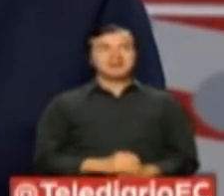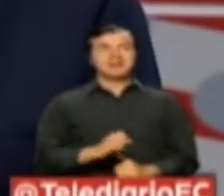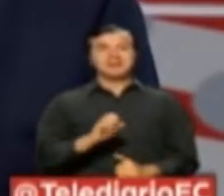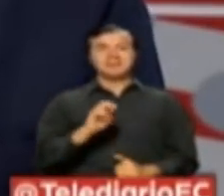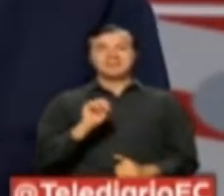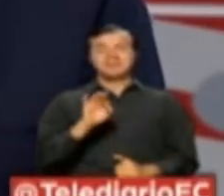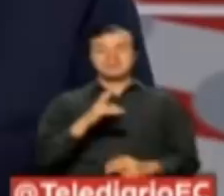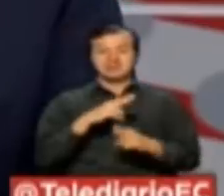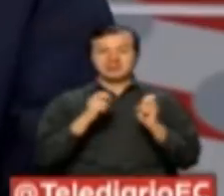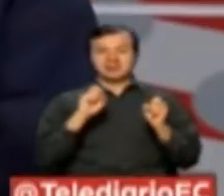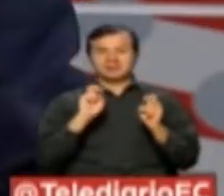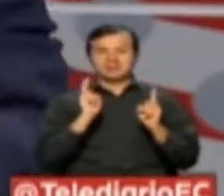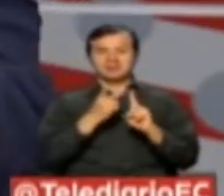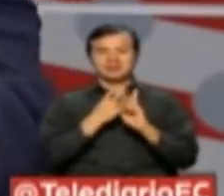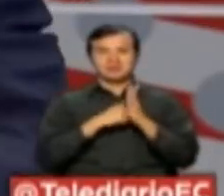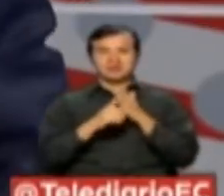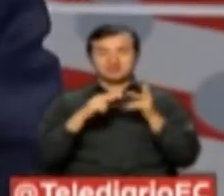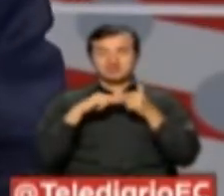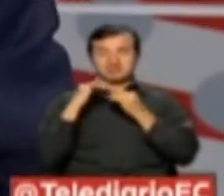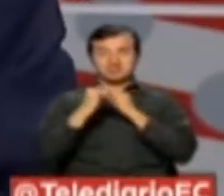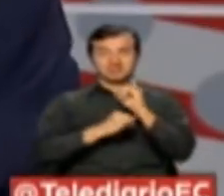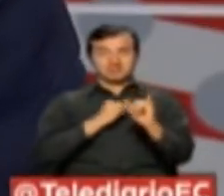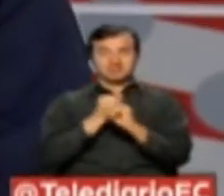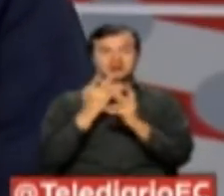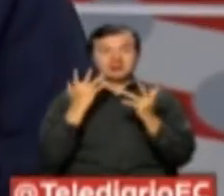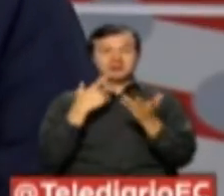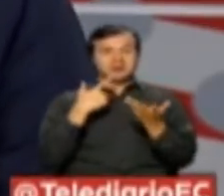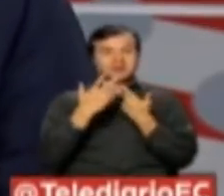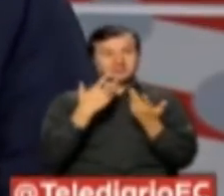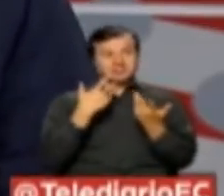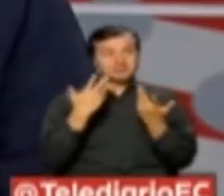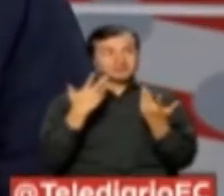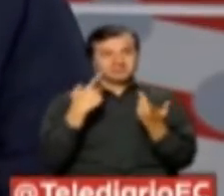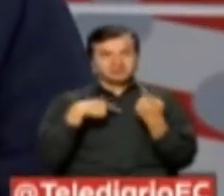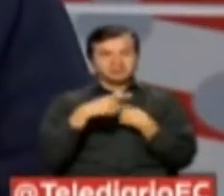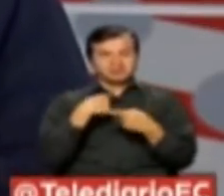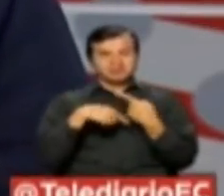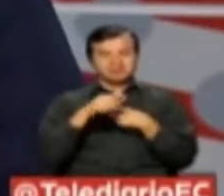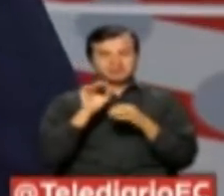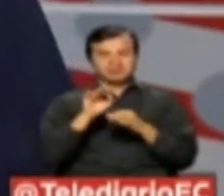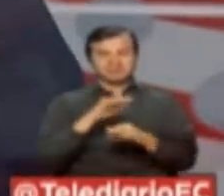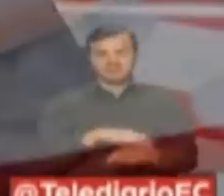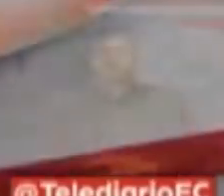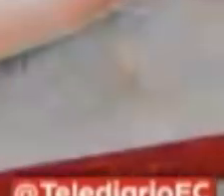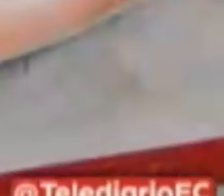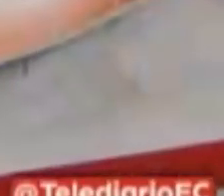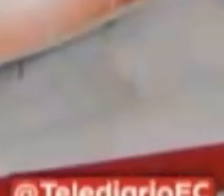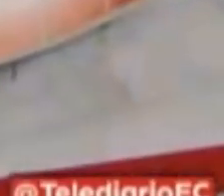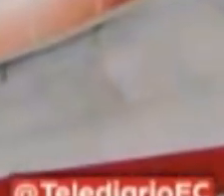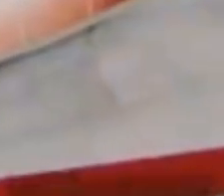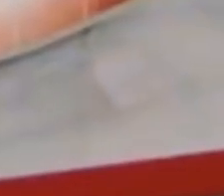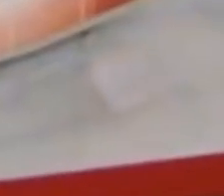ex viceministro de relaciones exteriores y estará con nosotros en un instante ya volvemos